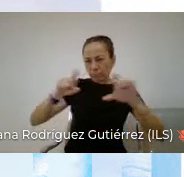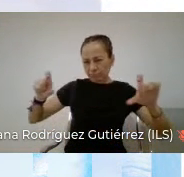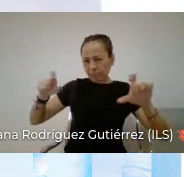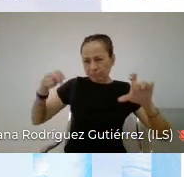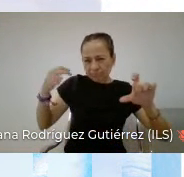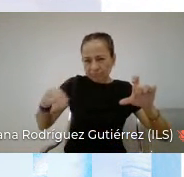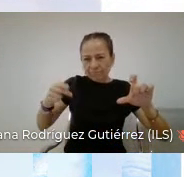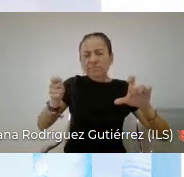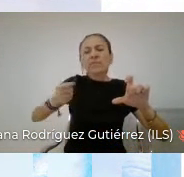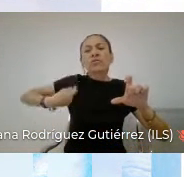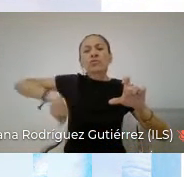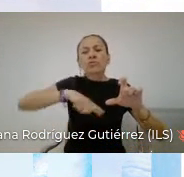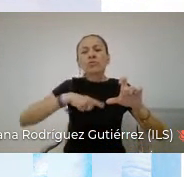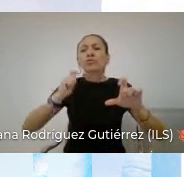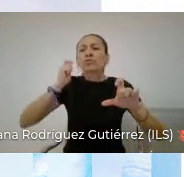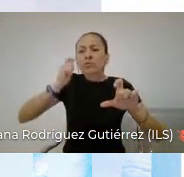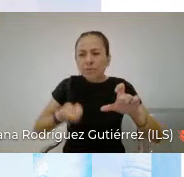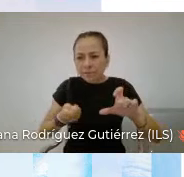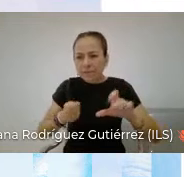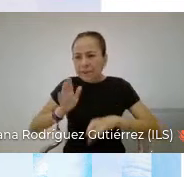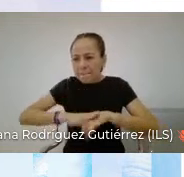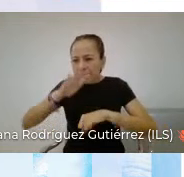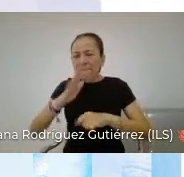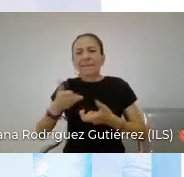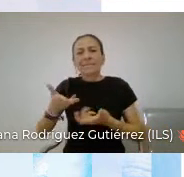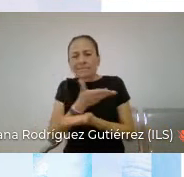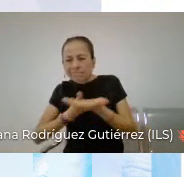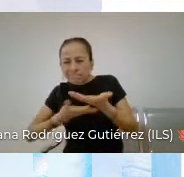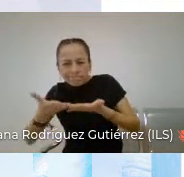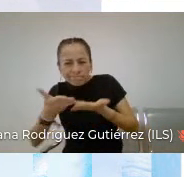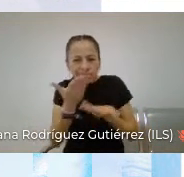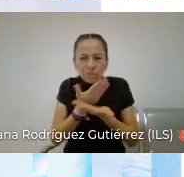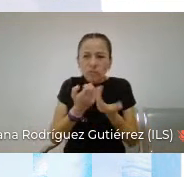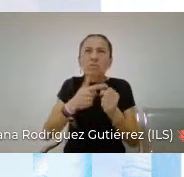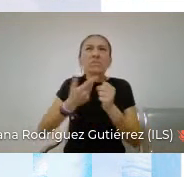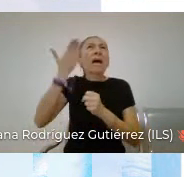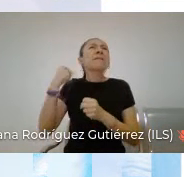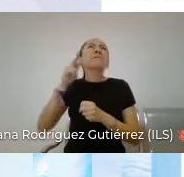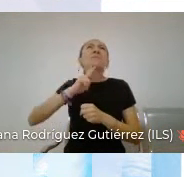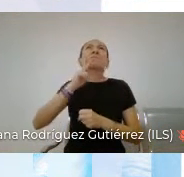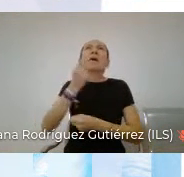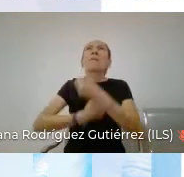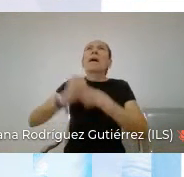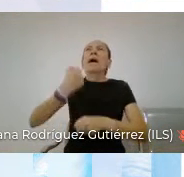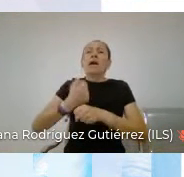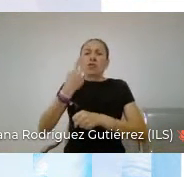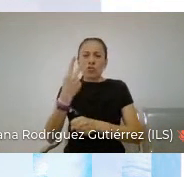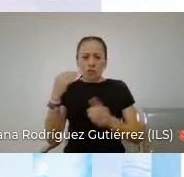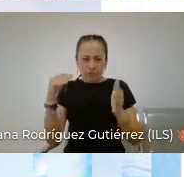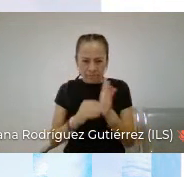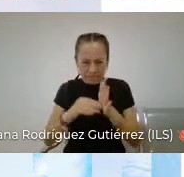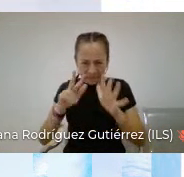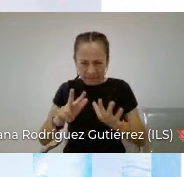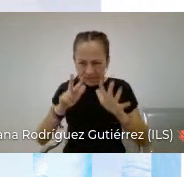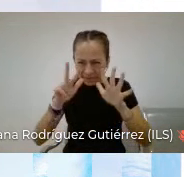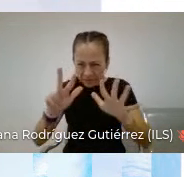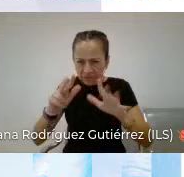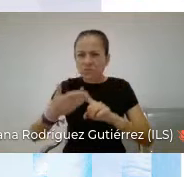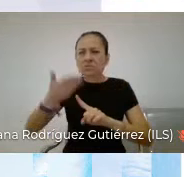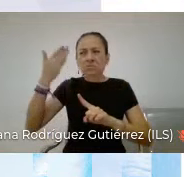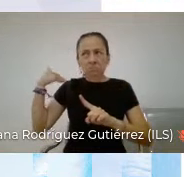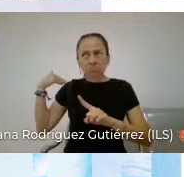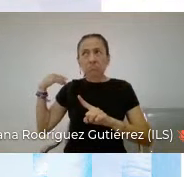startup social, empezamos con pilotos en el 2018, ahí éramos realmente 100%